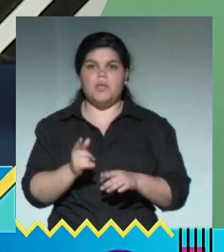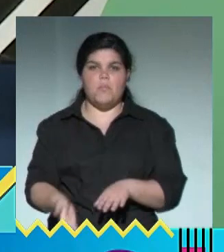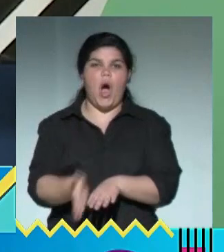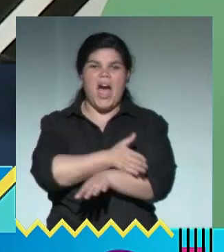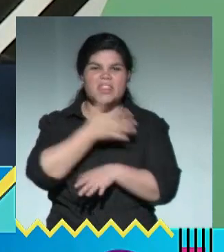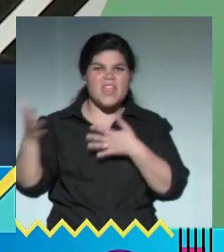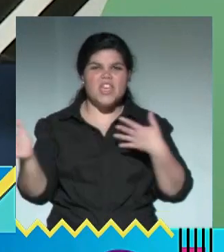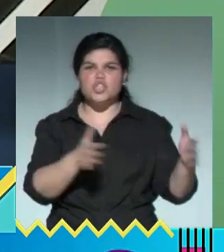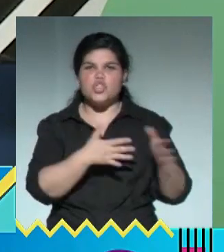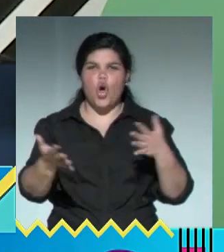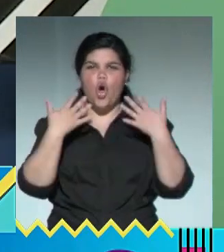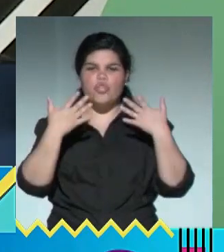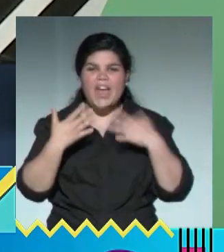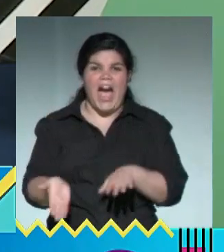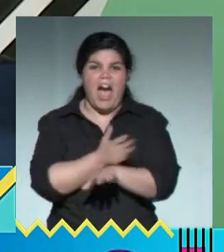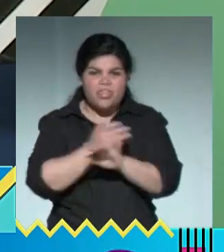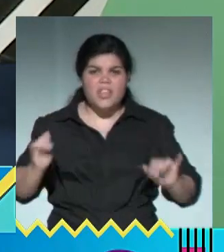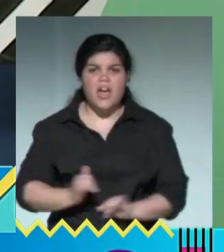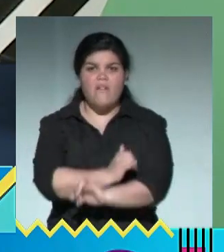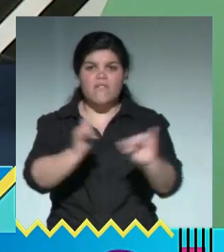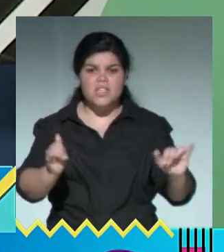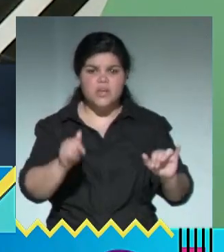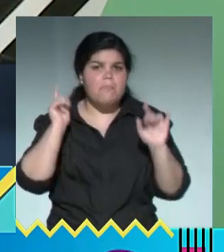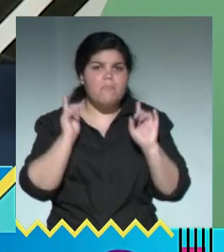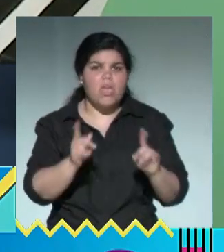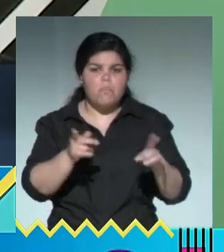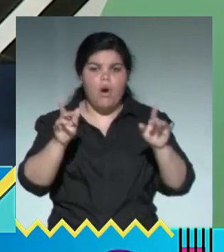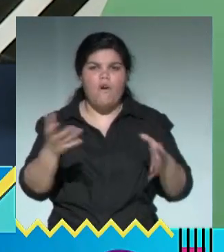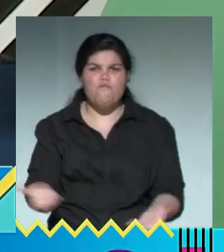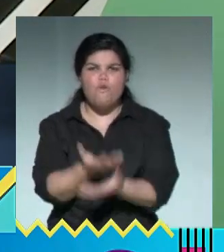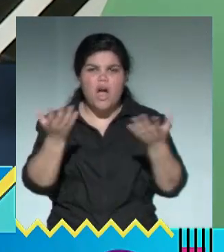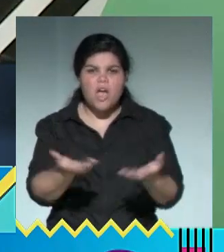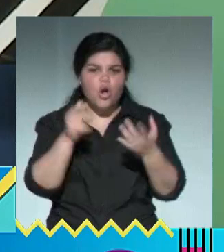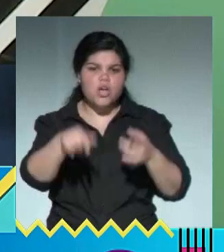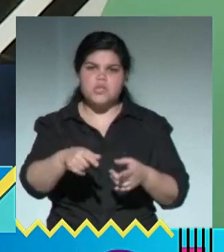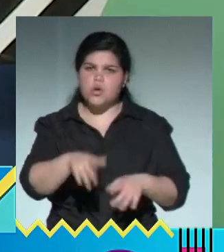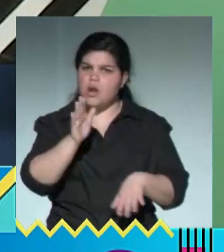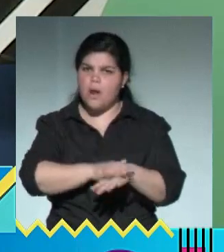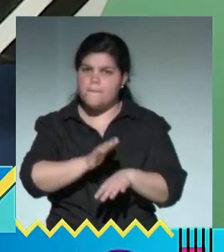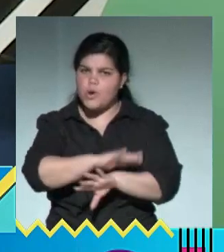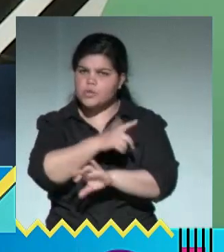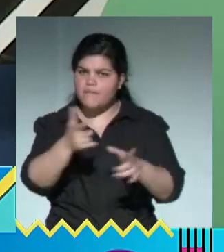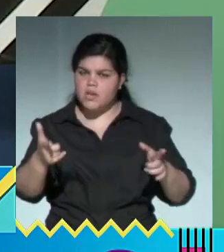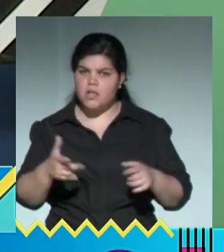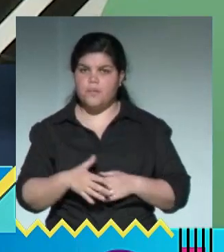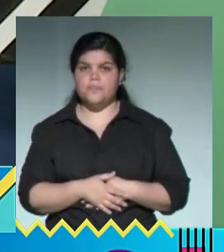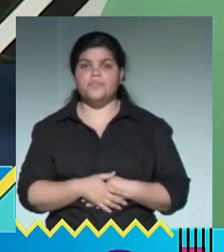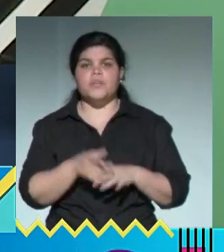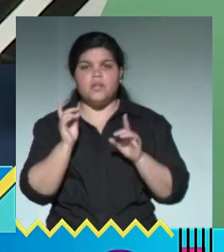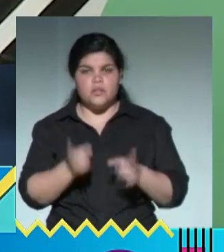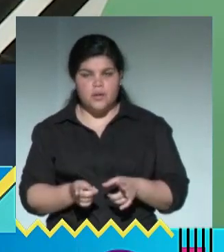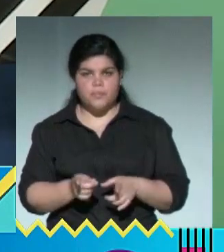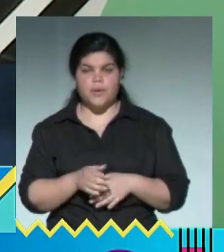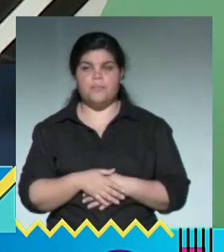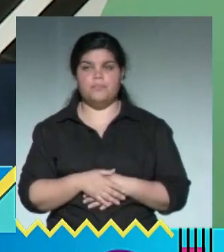sonda anunciado, la verdad que es de una irresponsabilidad muy grande. Y seguramente luego aparecerán otras cosas que tendremos